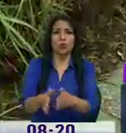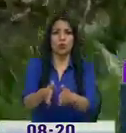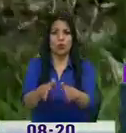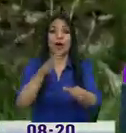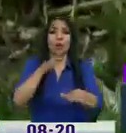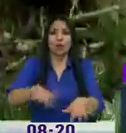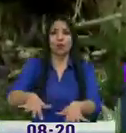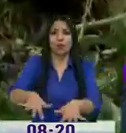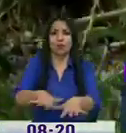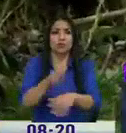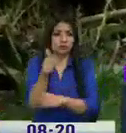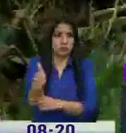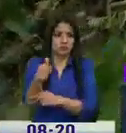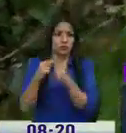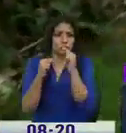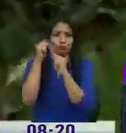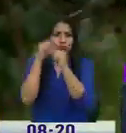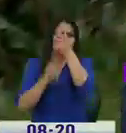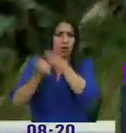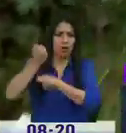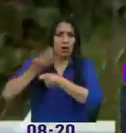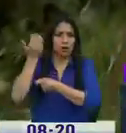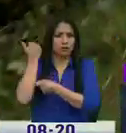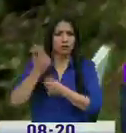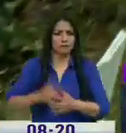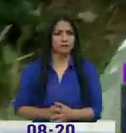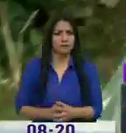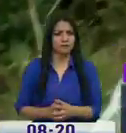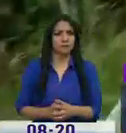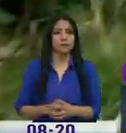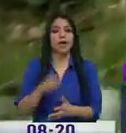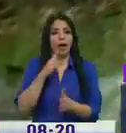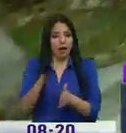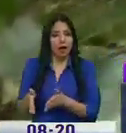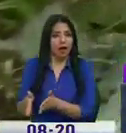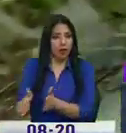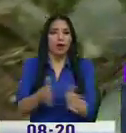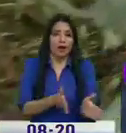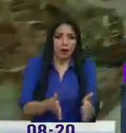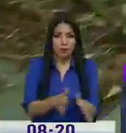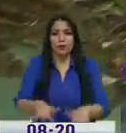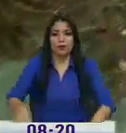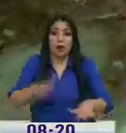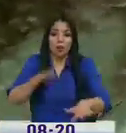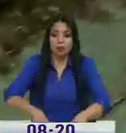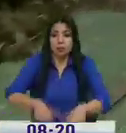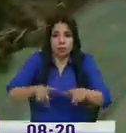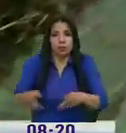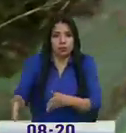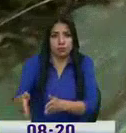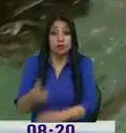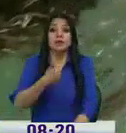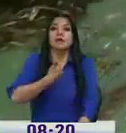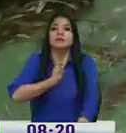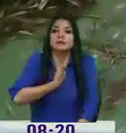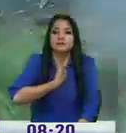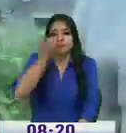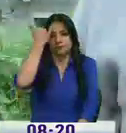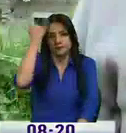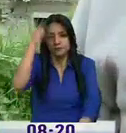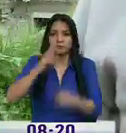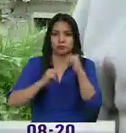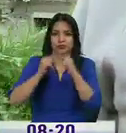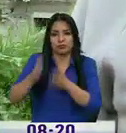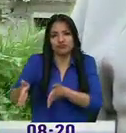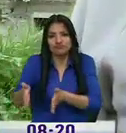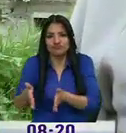aseguran construyeron hace varias décadas, precisamente para que el líquido no se acumule en su zona. Nosotros construimos esta canaleta